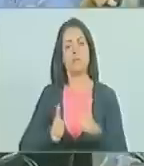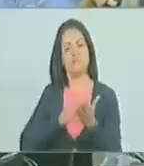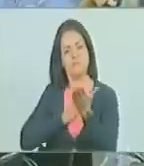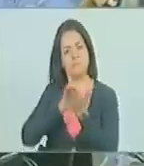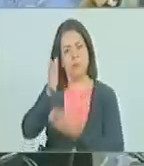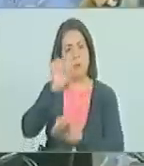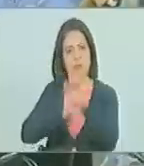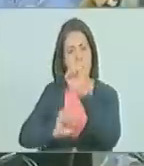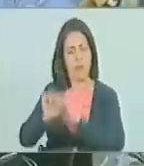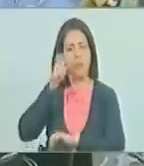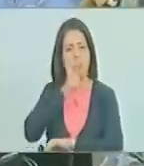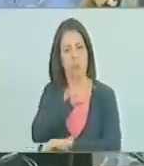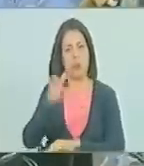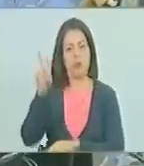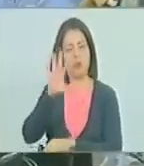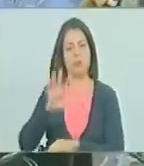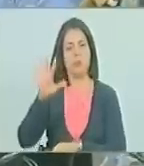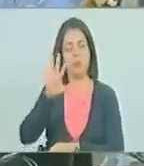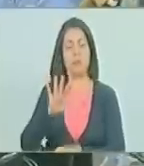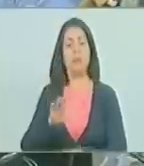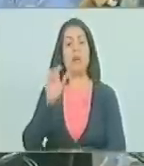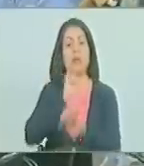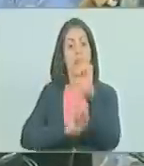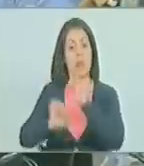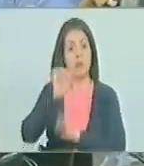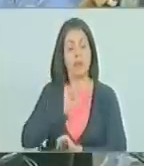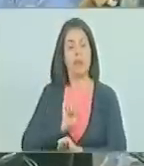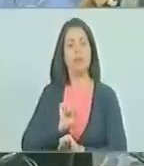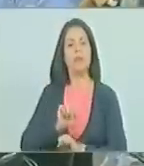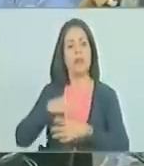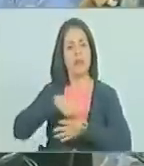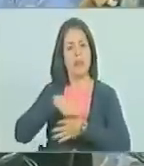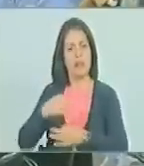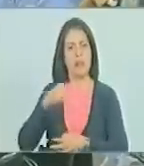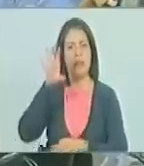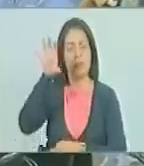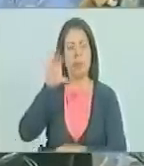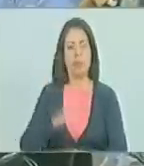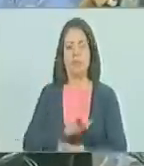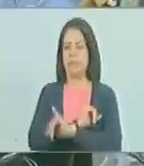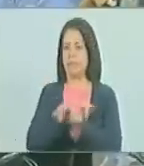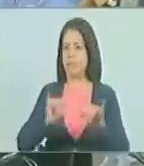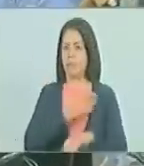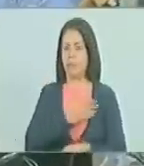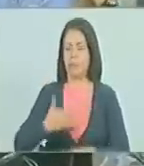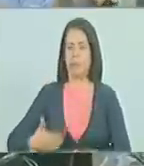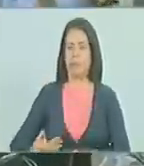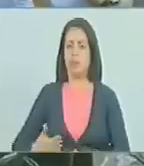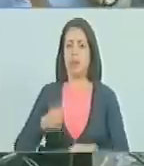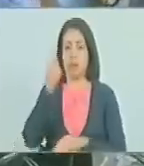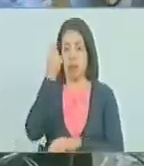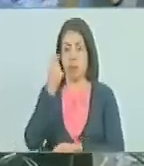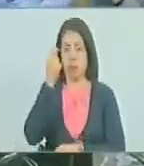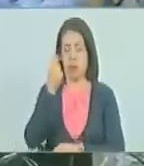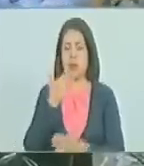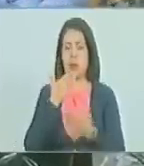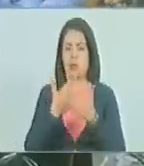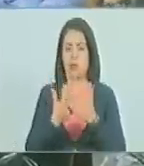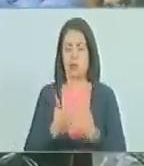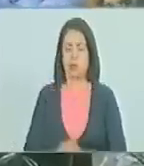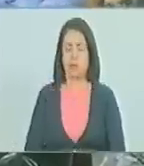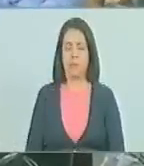en defensa del pueblo de Venezuela y en defensa del alto interés de la patria. Es todo, señor presidente, colegas diputados. Muchas